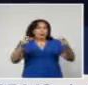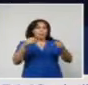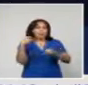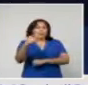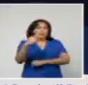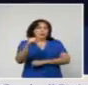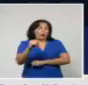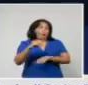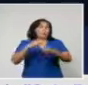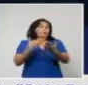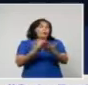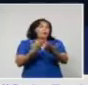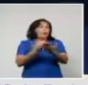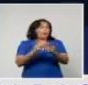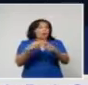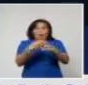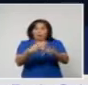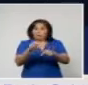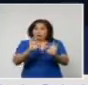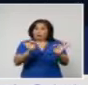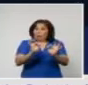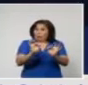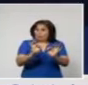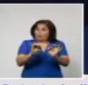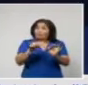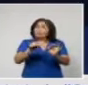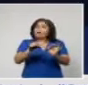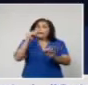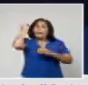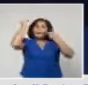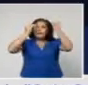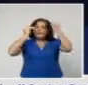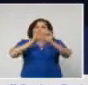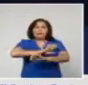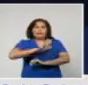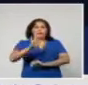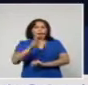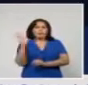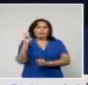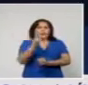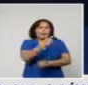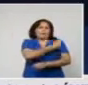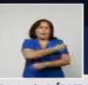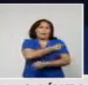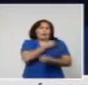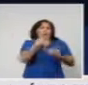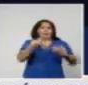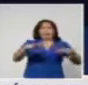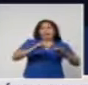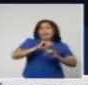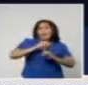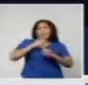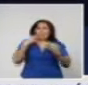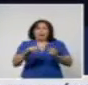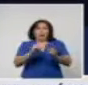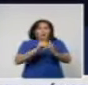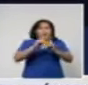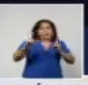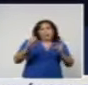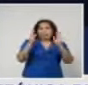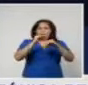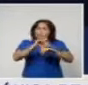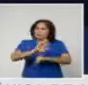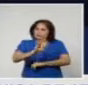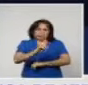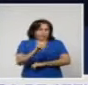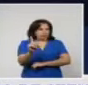que ya está solucionado. Lo digo para que no piensen, no, si ya viene la vacuna, ya vamos a... No, si ya hay un medicamento, bueno,